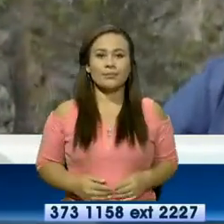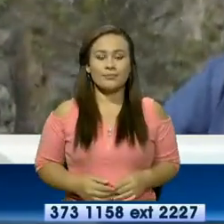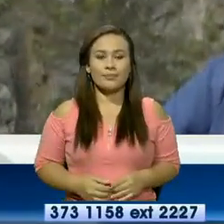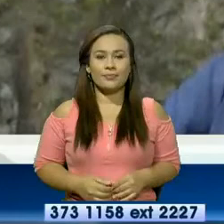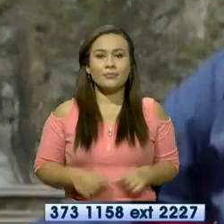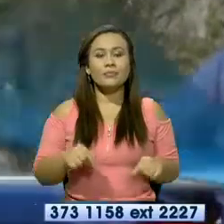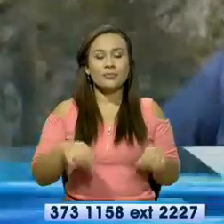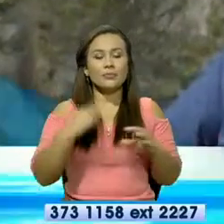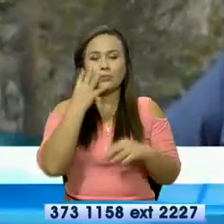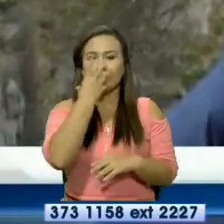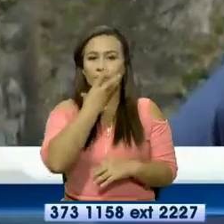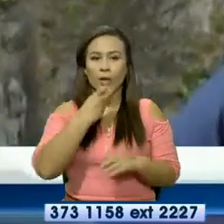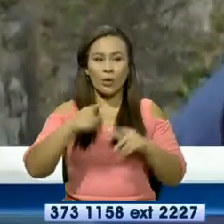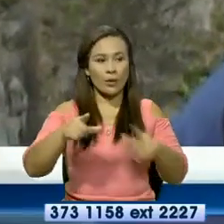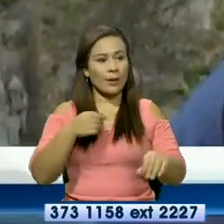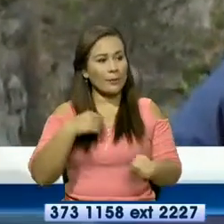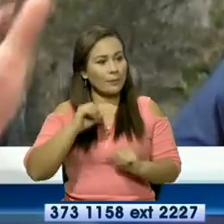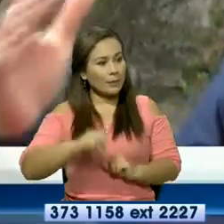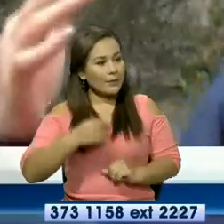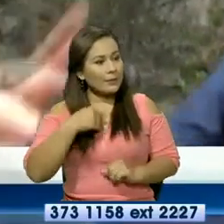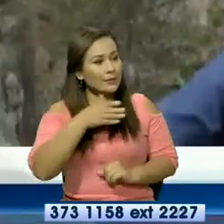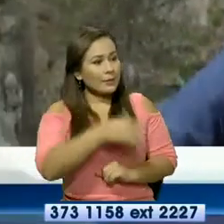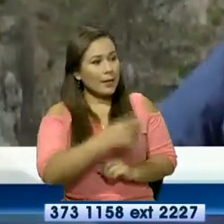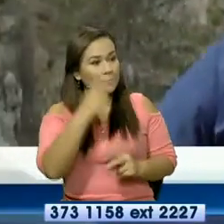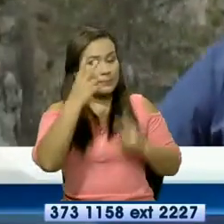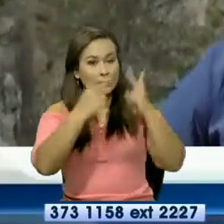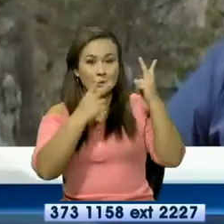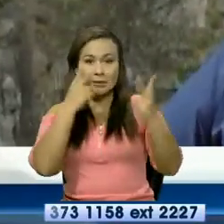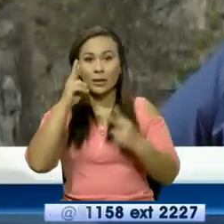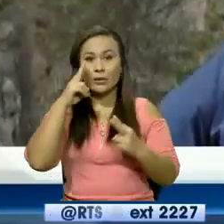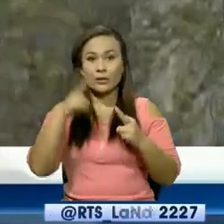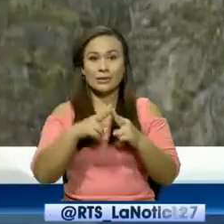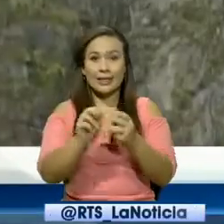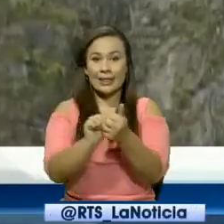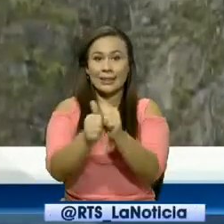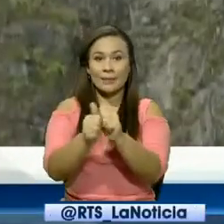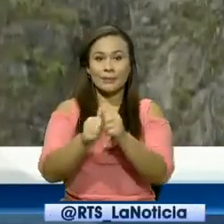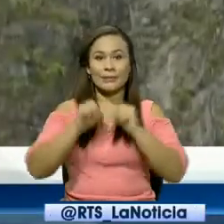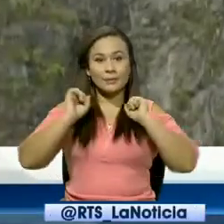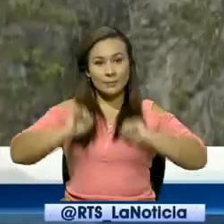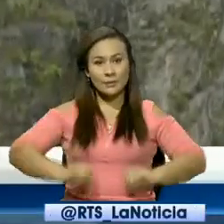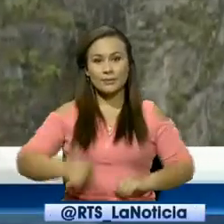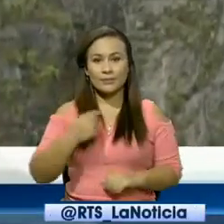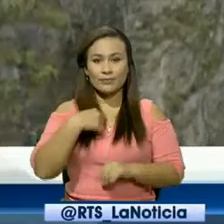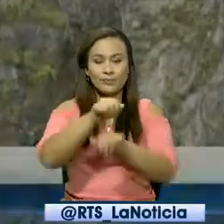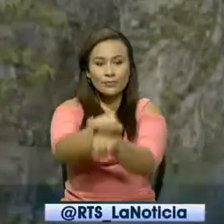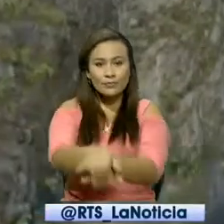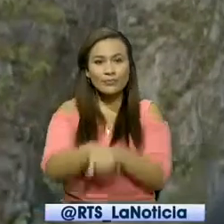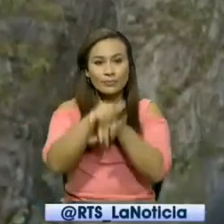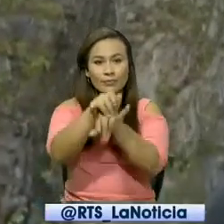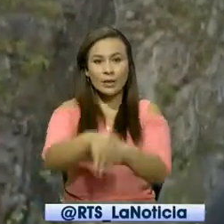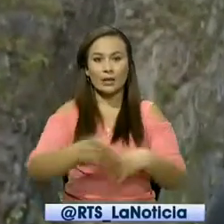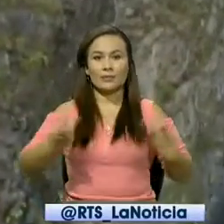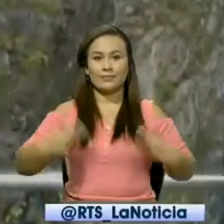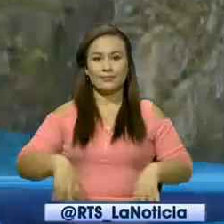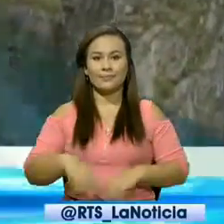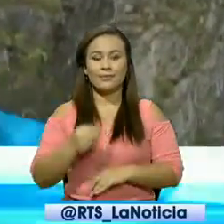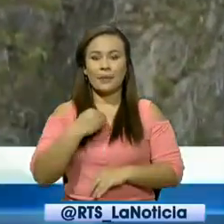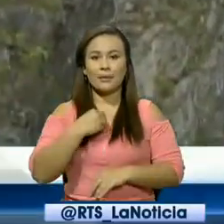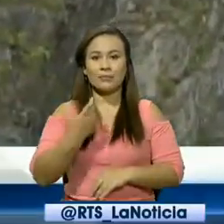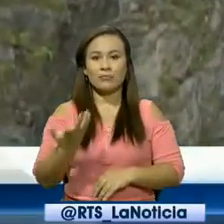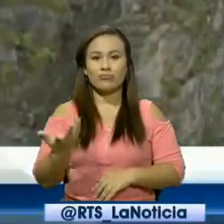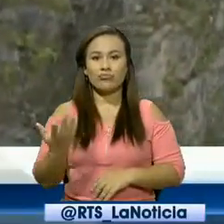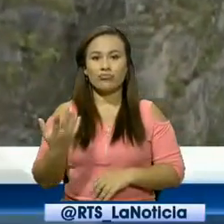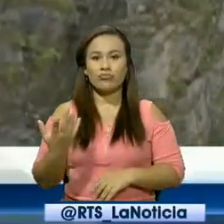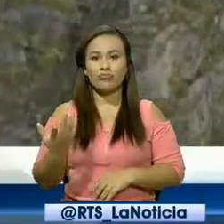turísticos, cuáles visitar y cuáles conocer. Y pues venir a realizar deportes extremos. Empezamos rafting, trekking, camping, pero el fuerte de la empresa de